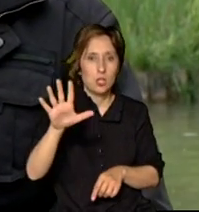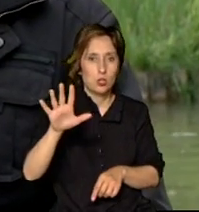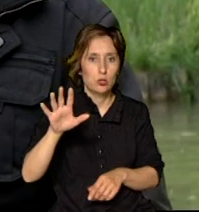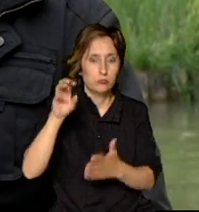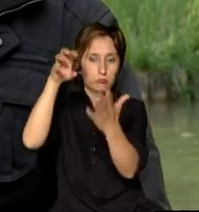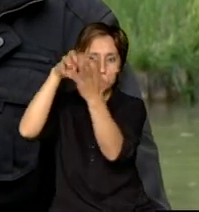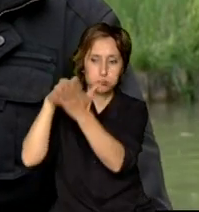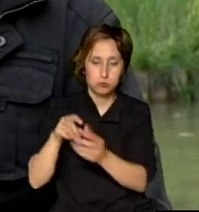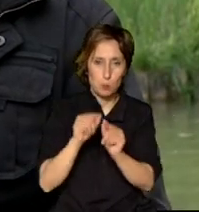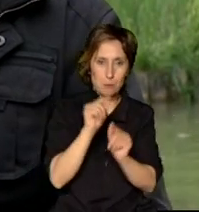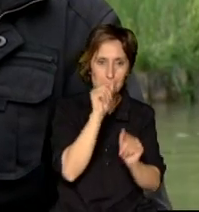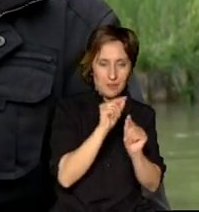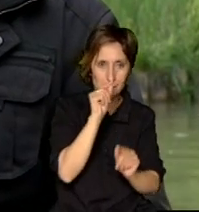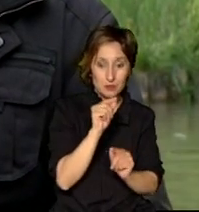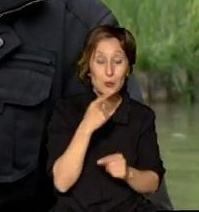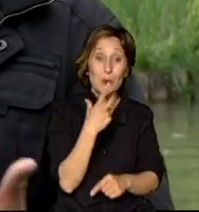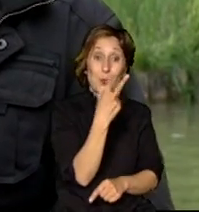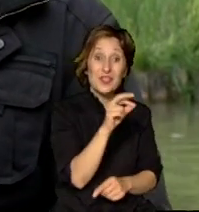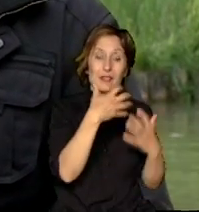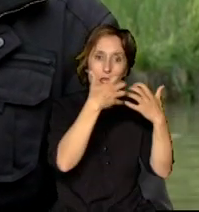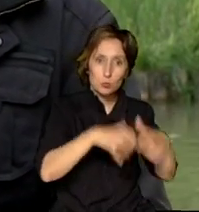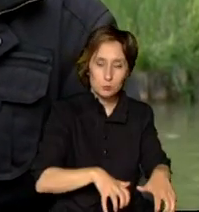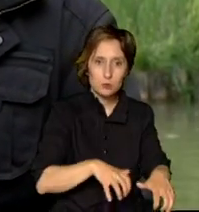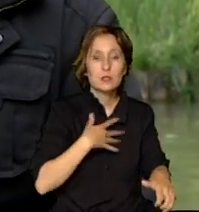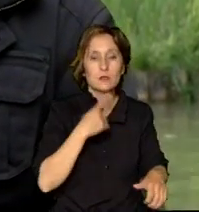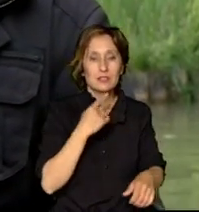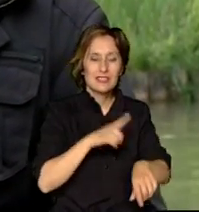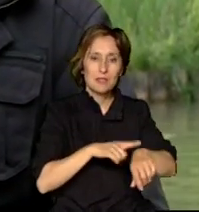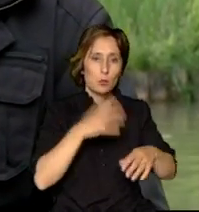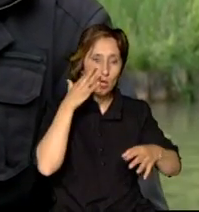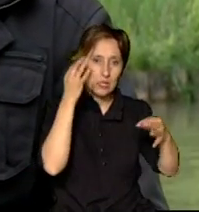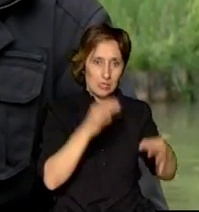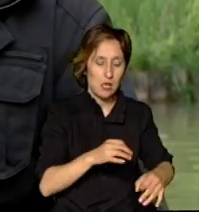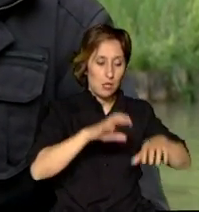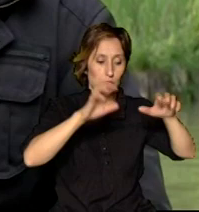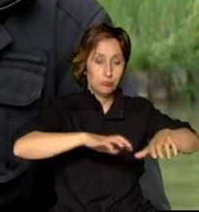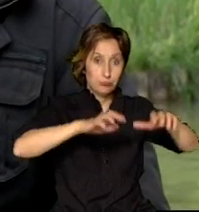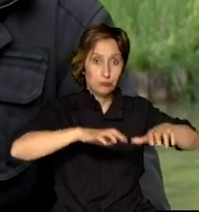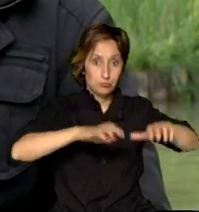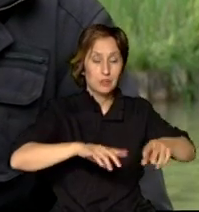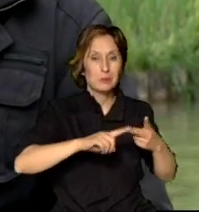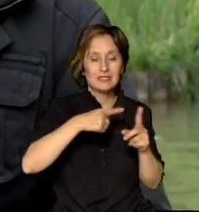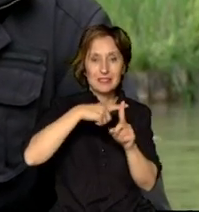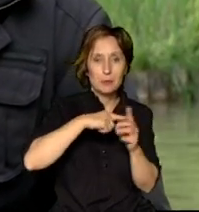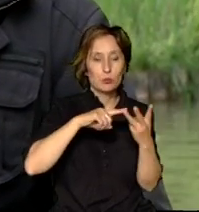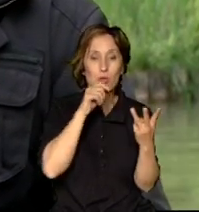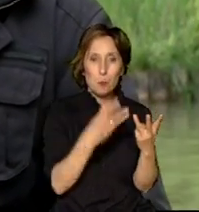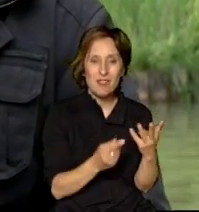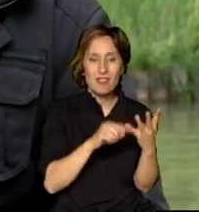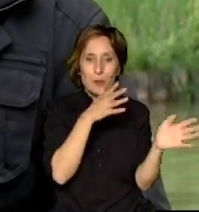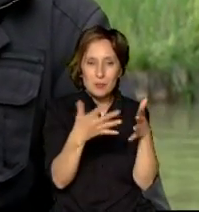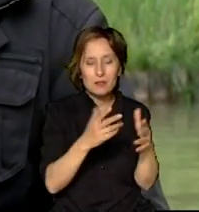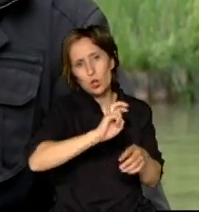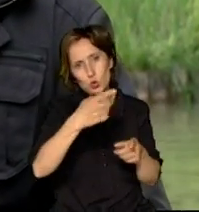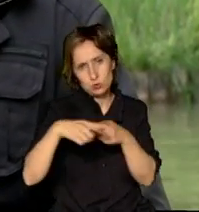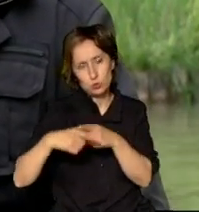ellas, 20 son automáticas, es decir, están midiendo a tiempo real no solo la precipitación, también la temperatura, la humedad, el viento,